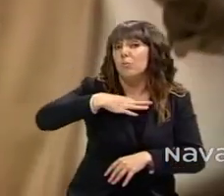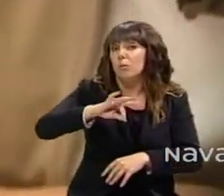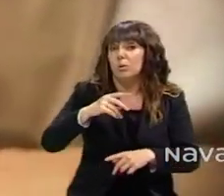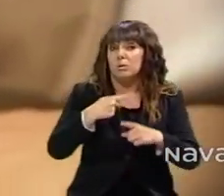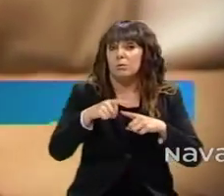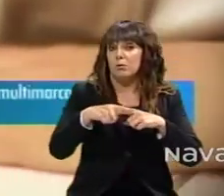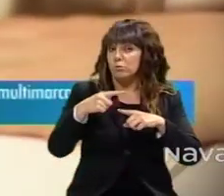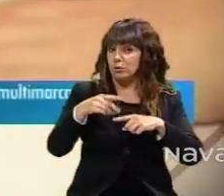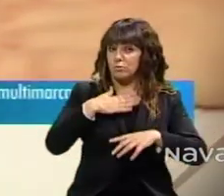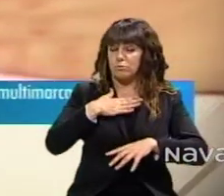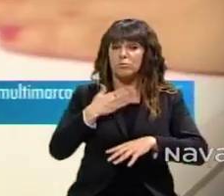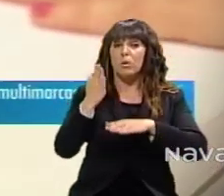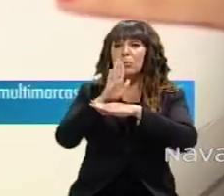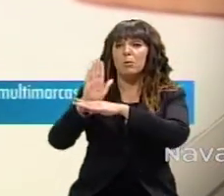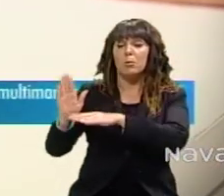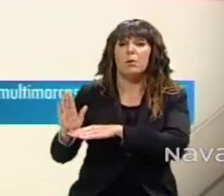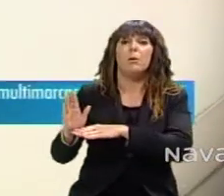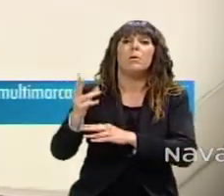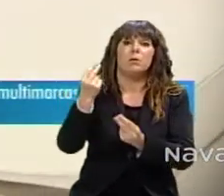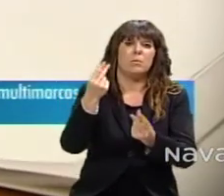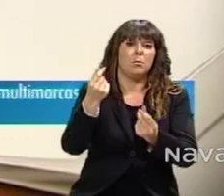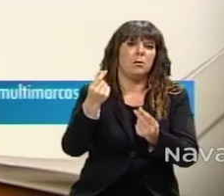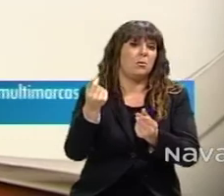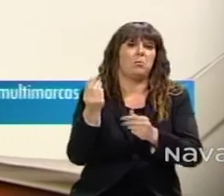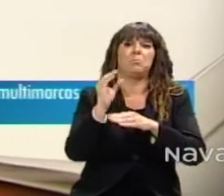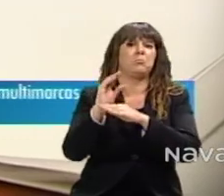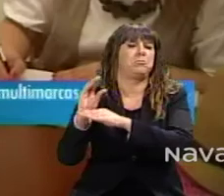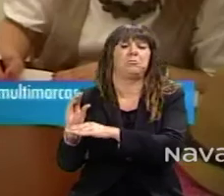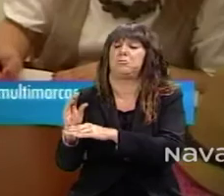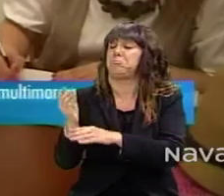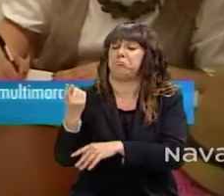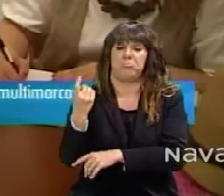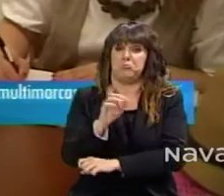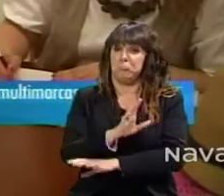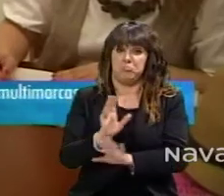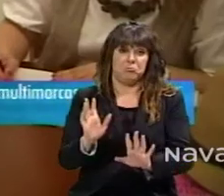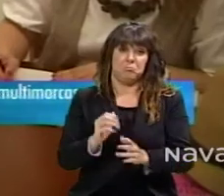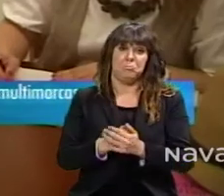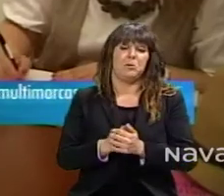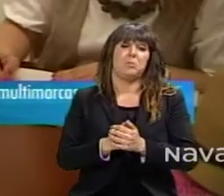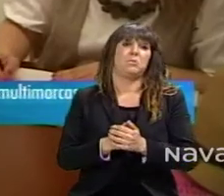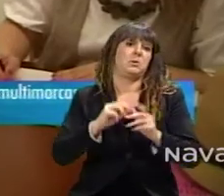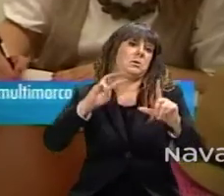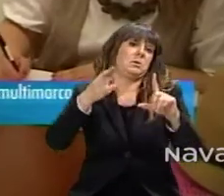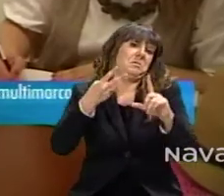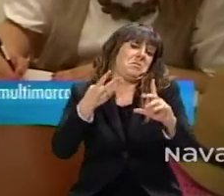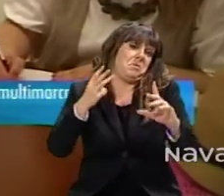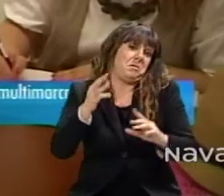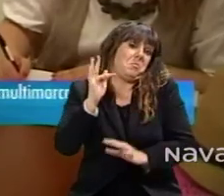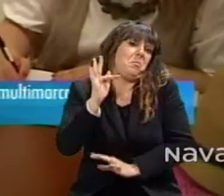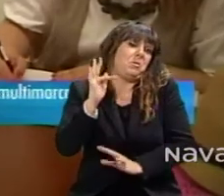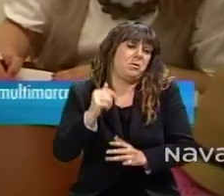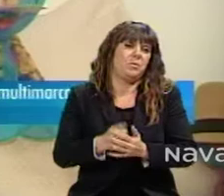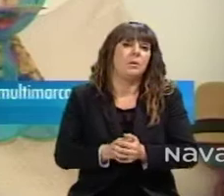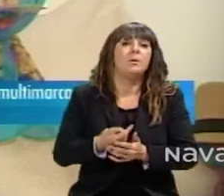y además no tienes costes que es una de las grandes ventajas que tiene internet. Por lo menos lo hemos intentado y